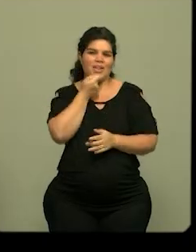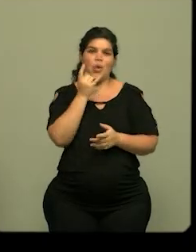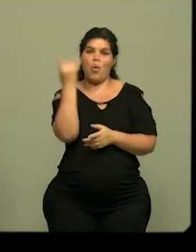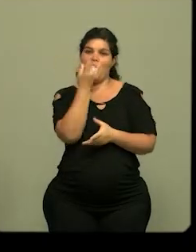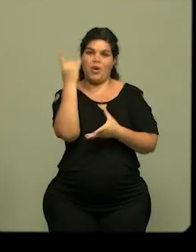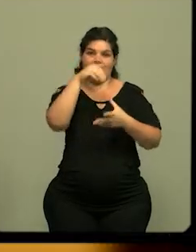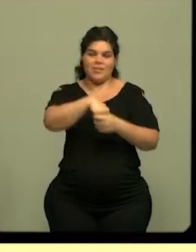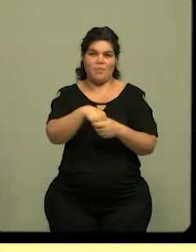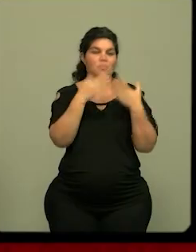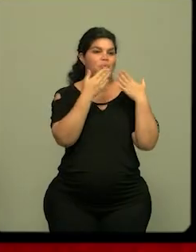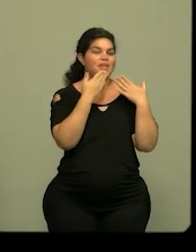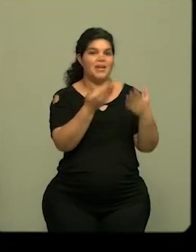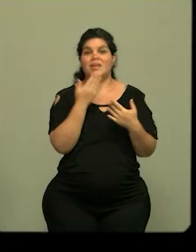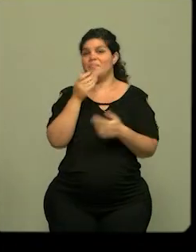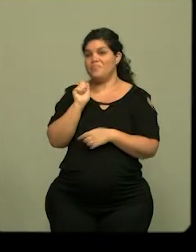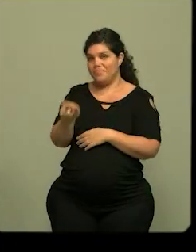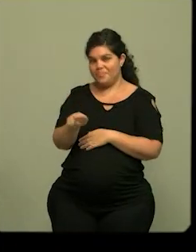Gracias a vos, Claudia, ha sido un placer.